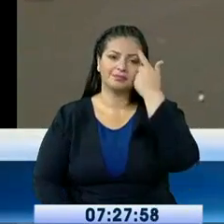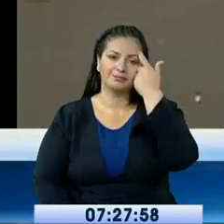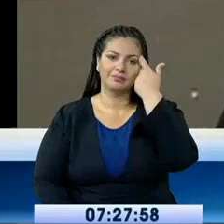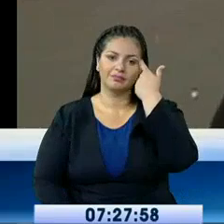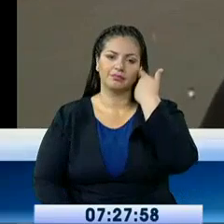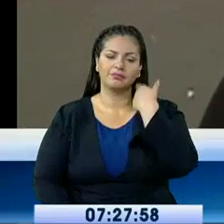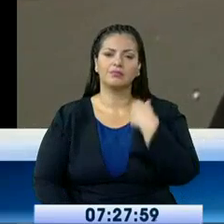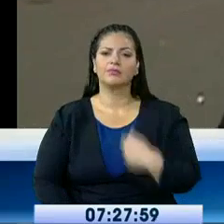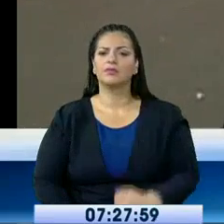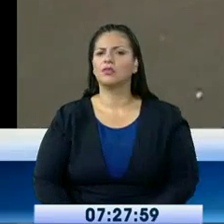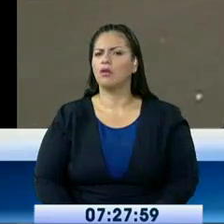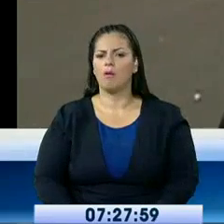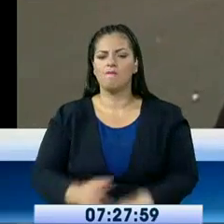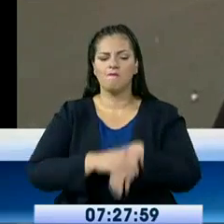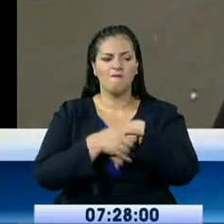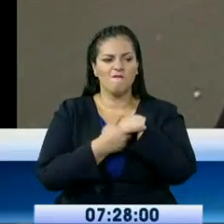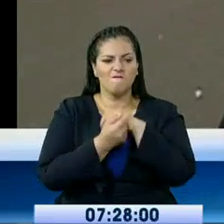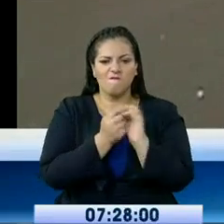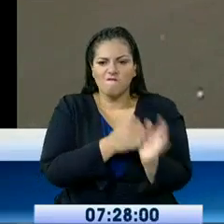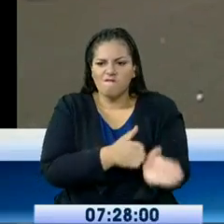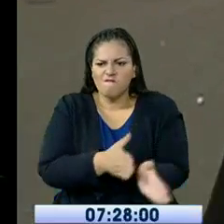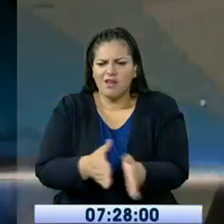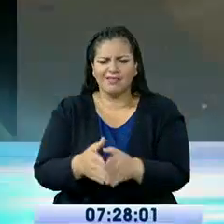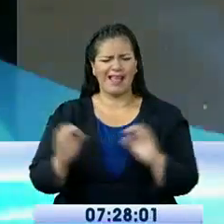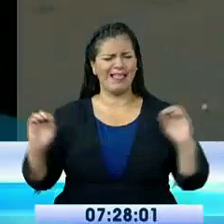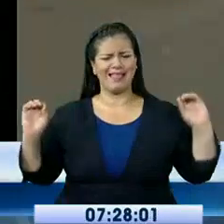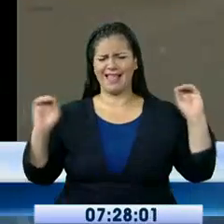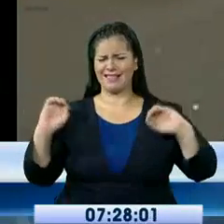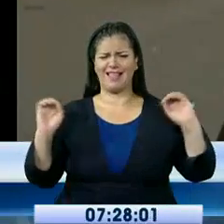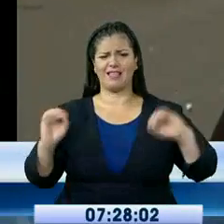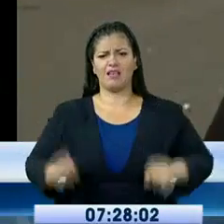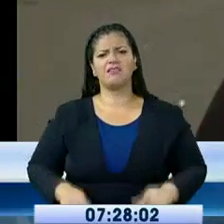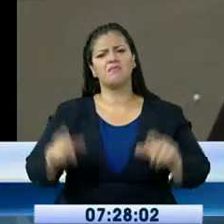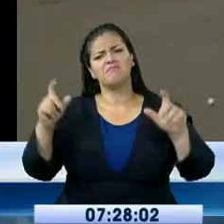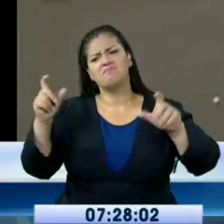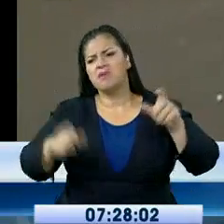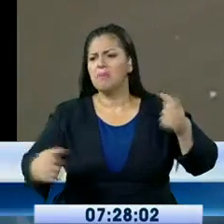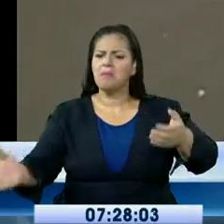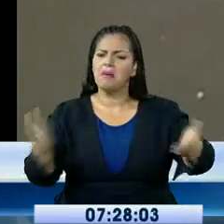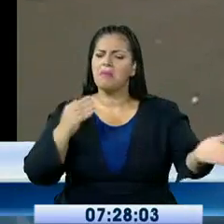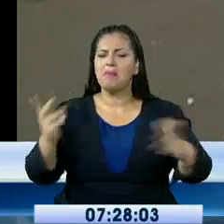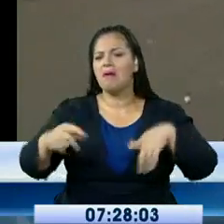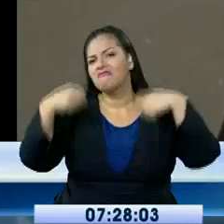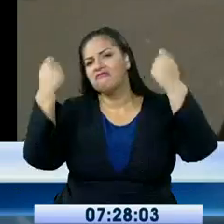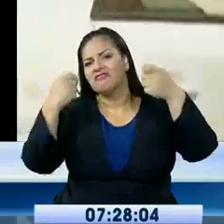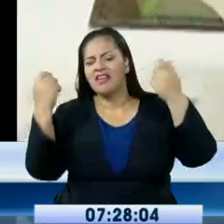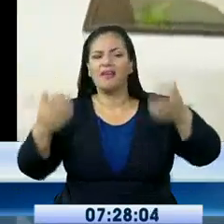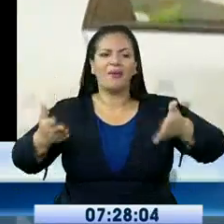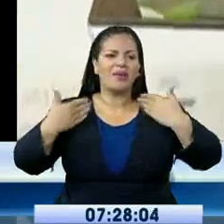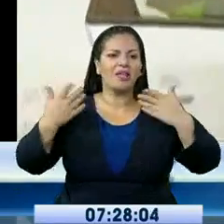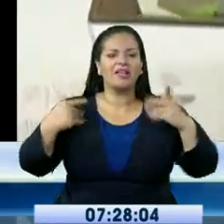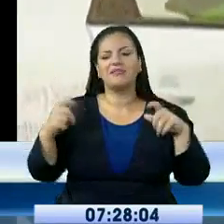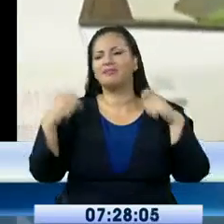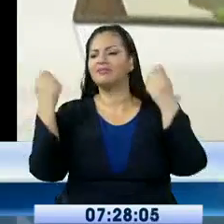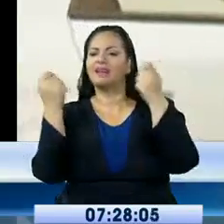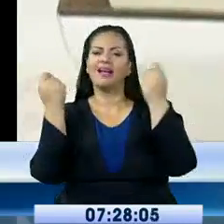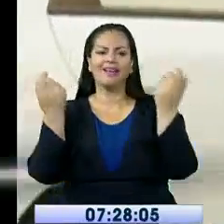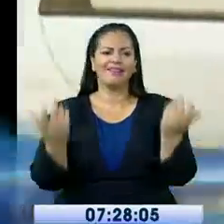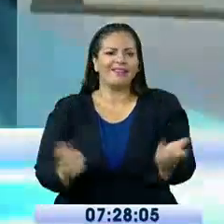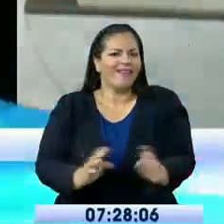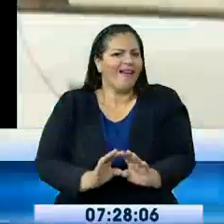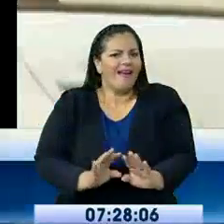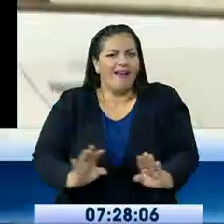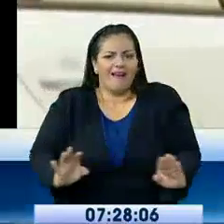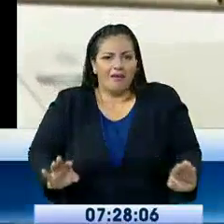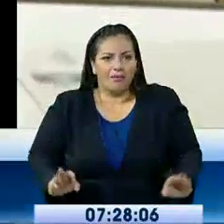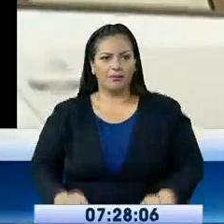hubo asociación ilícita, no hubo nada, la gente estuvo celebrando por la fiesta de Guayaquil. El mayor Armas explica que no